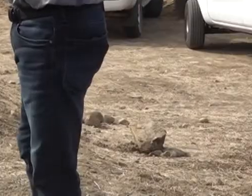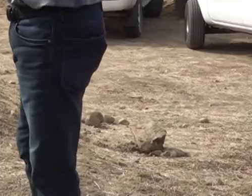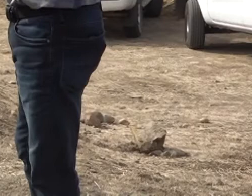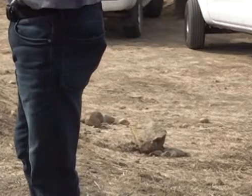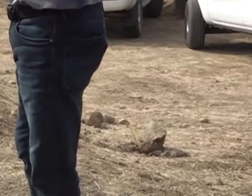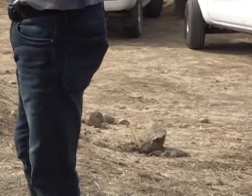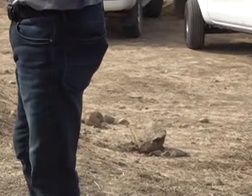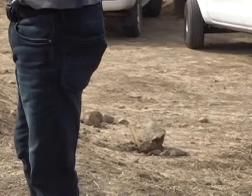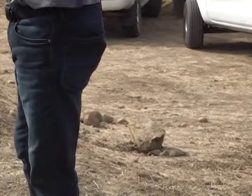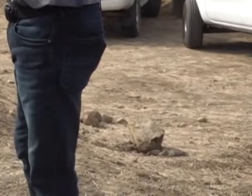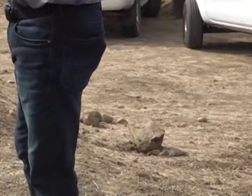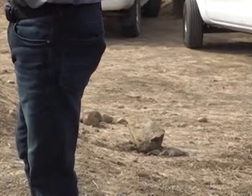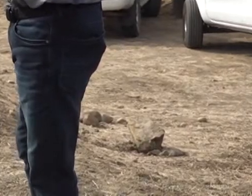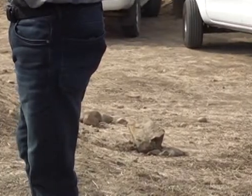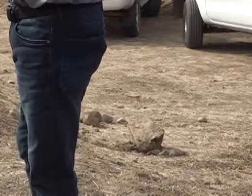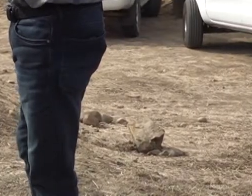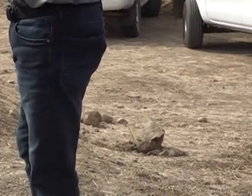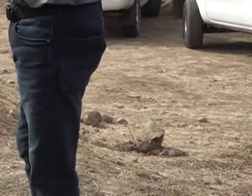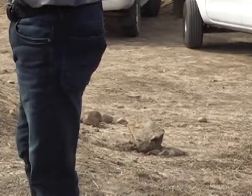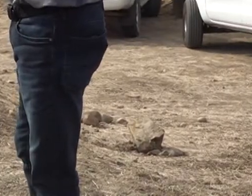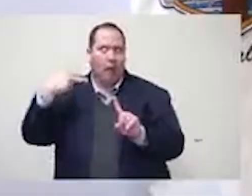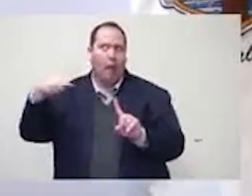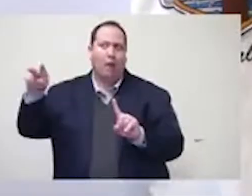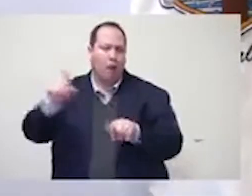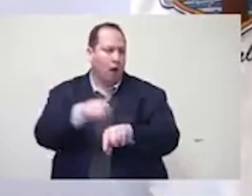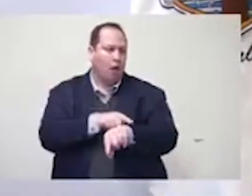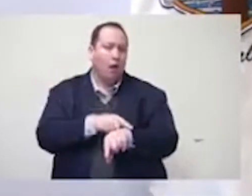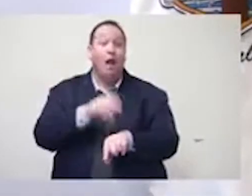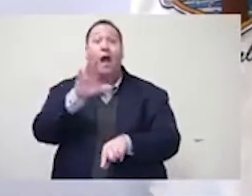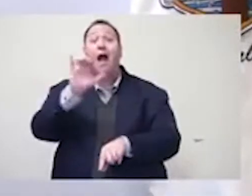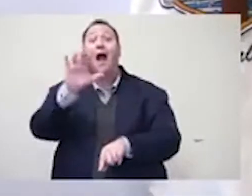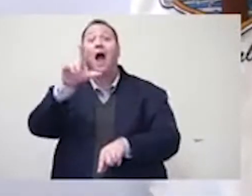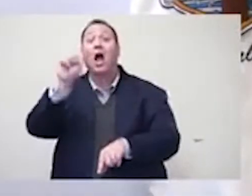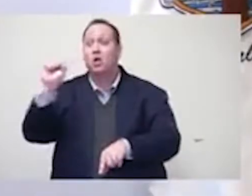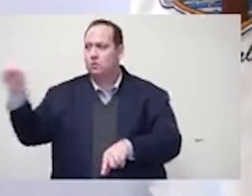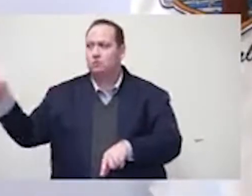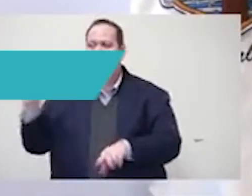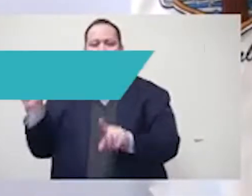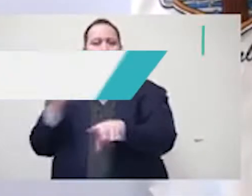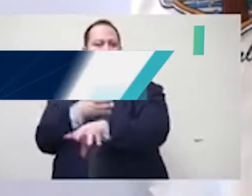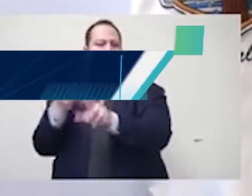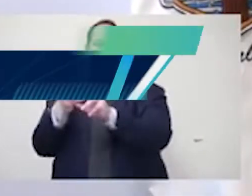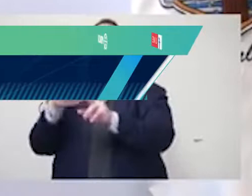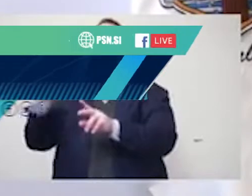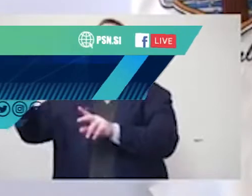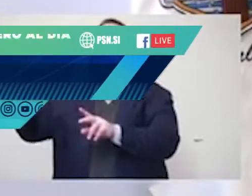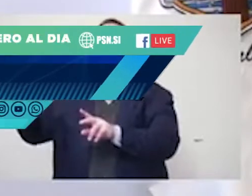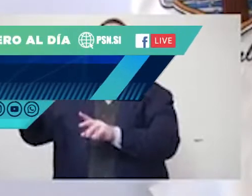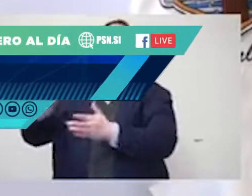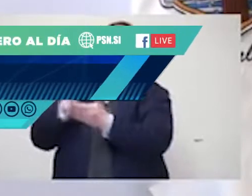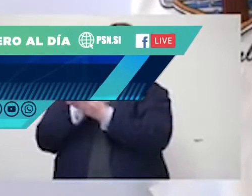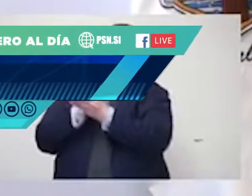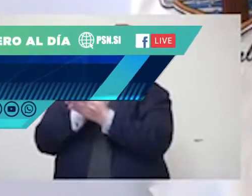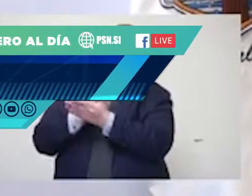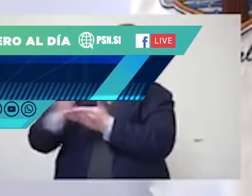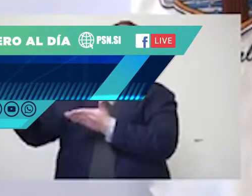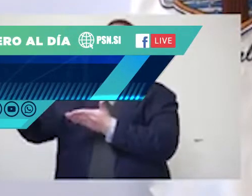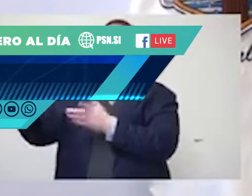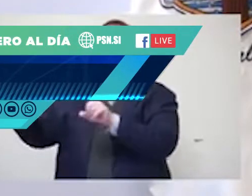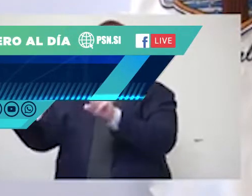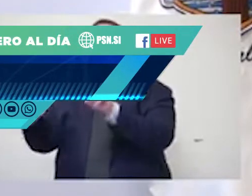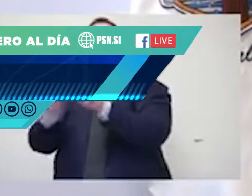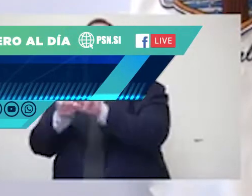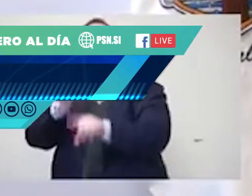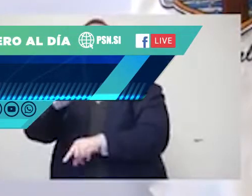la acompañó a Francia y Alemania Carlos me acompañó Pero él se fue totalmente aparte